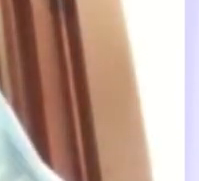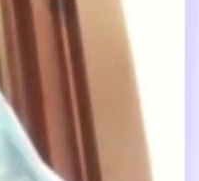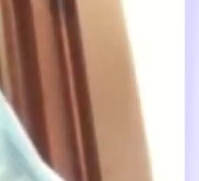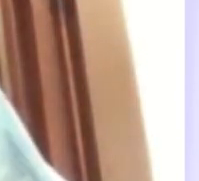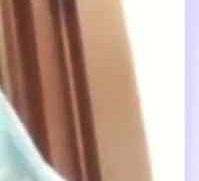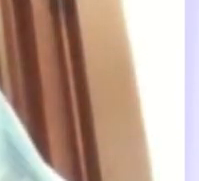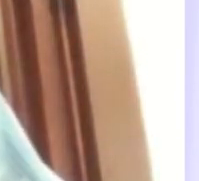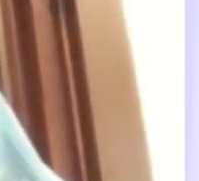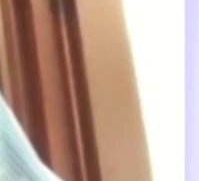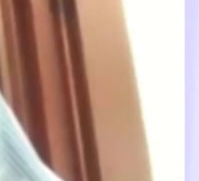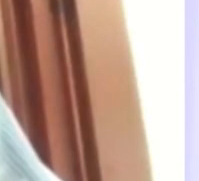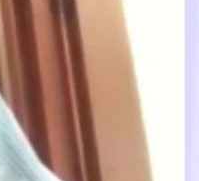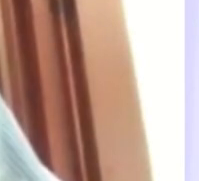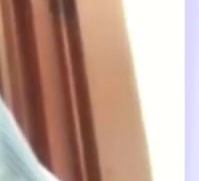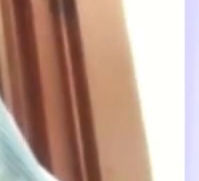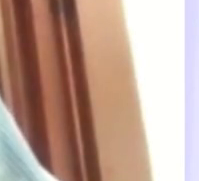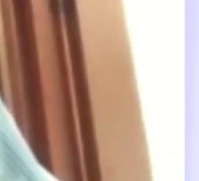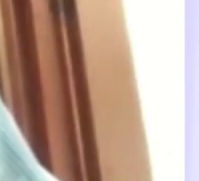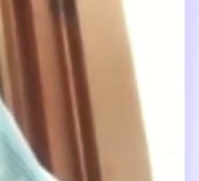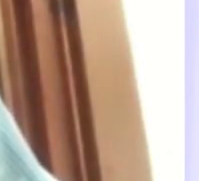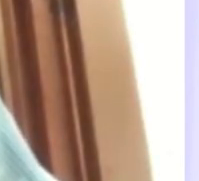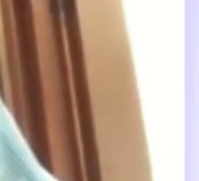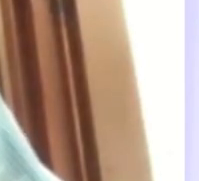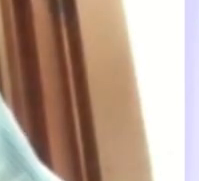social, con lo cual yo creo que sí que es muy buena idea